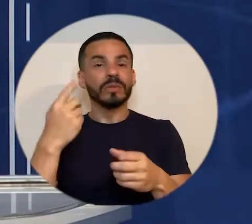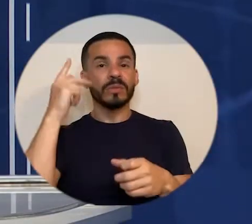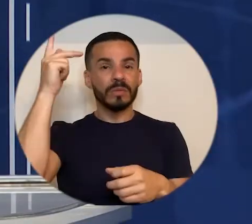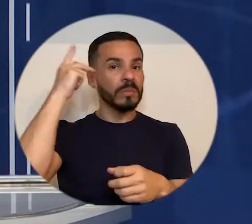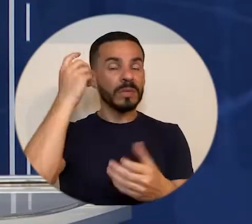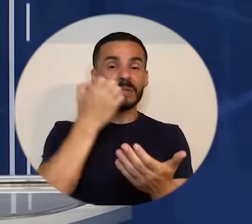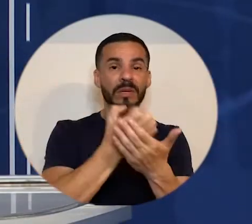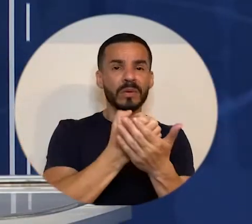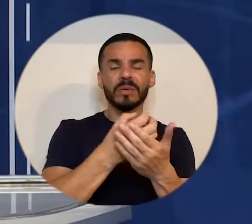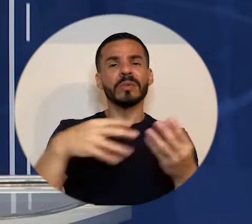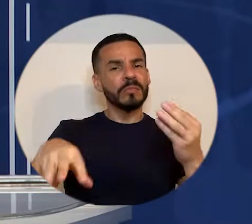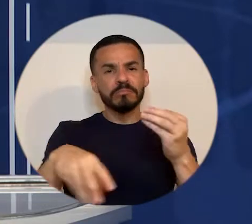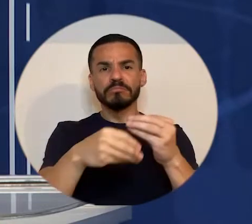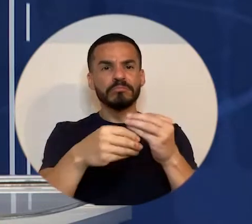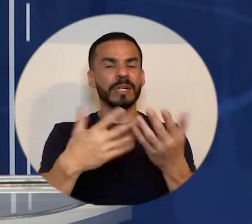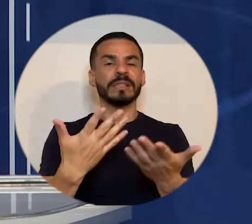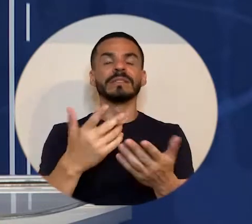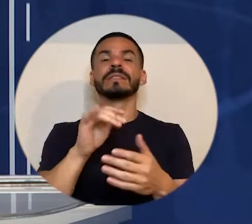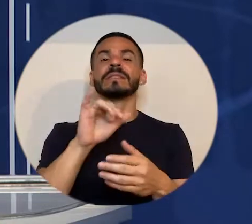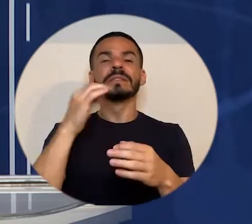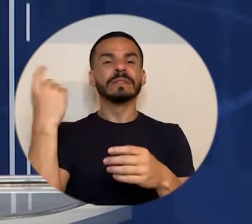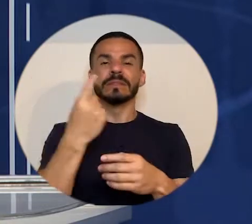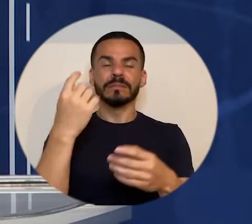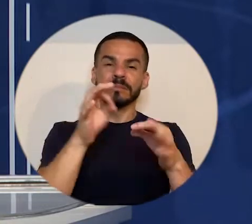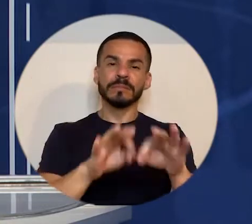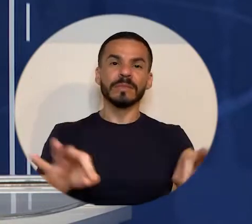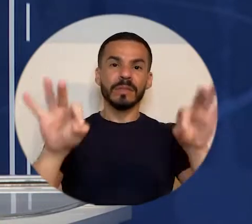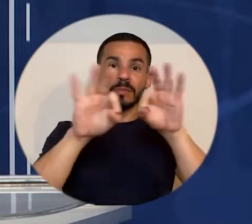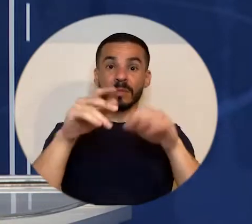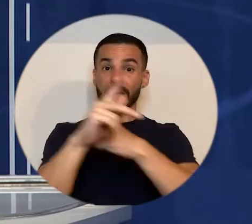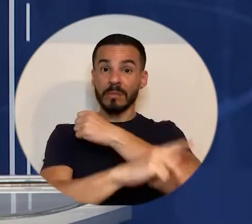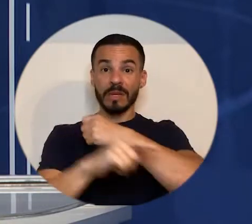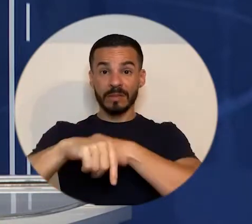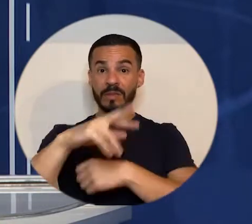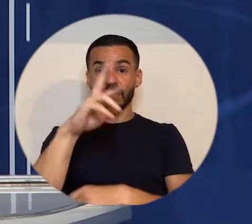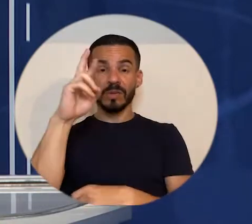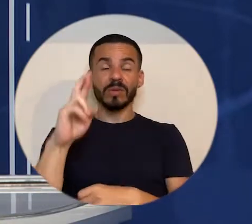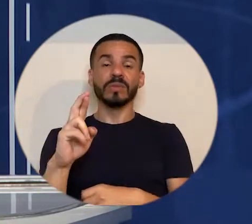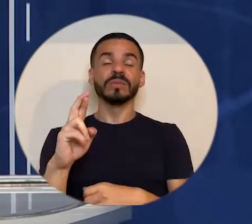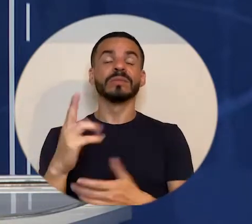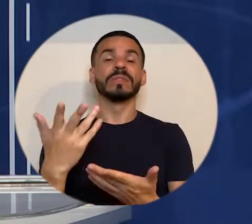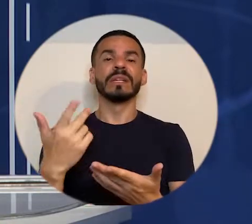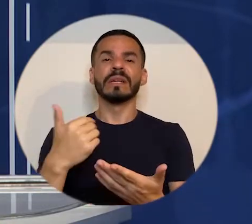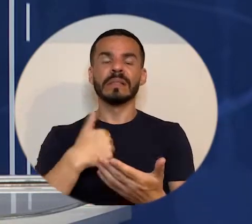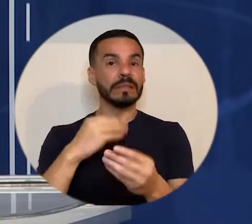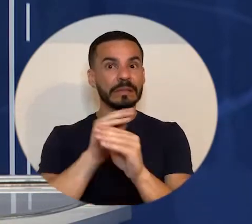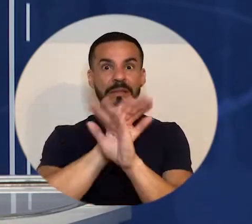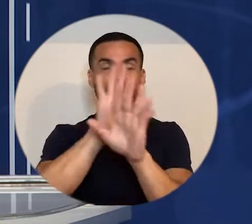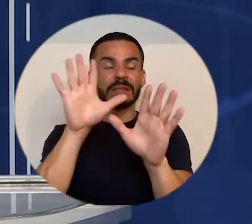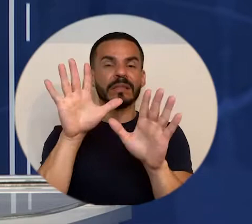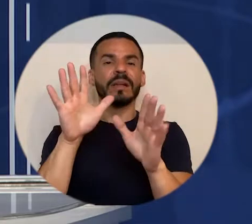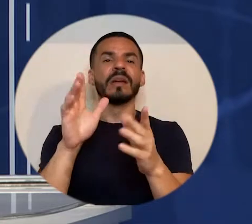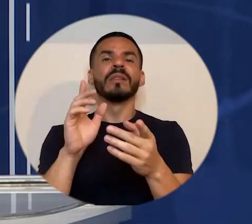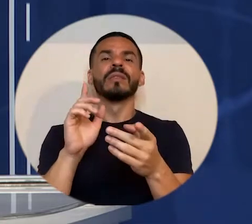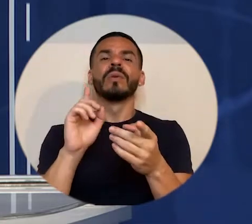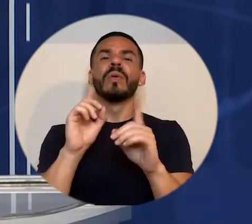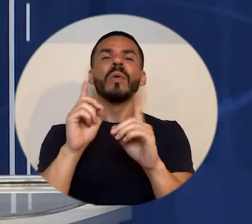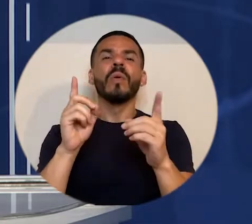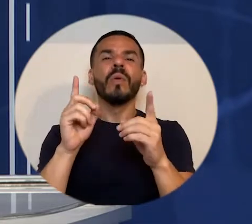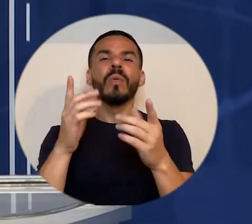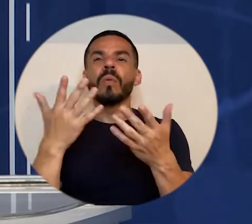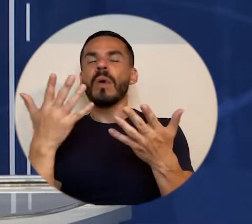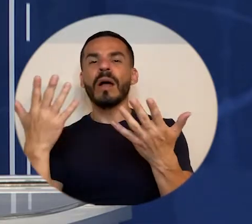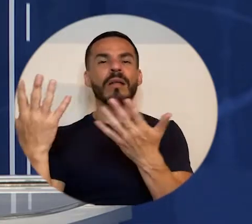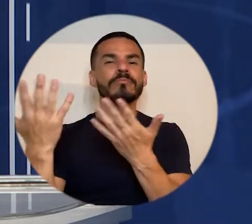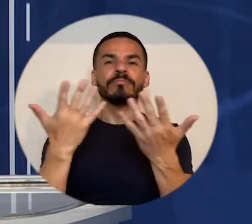y económica. Y pues siempre es importante para un país como Costa Rica, pues tener clara cuál es el juego